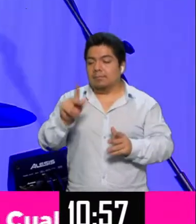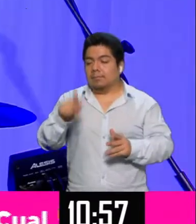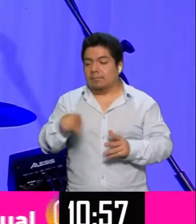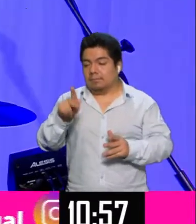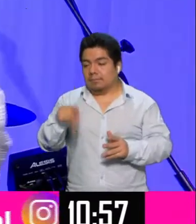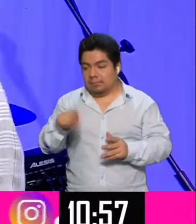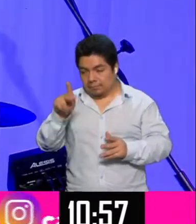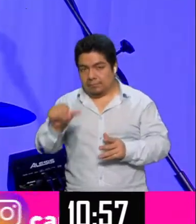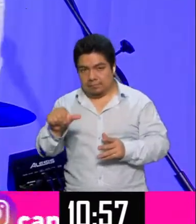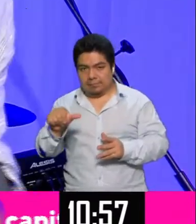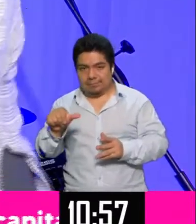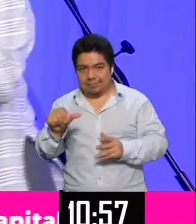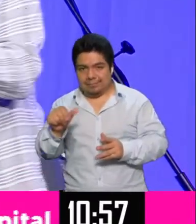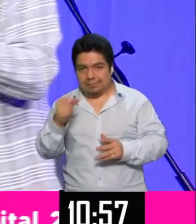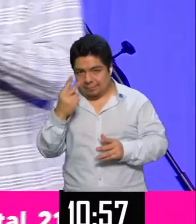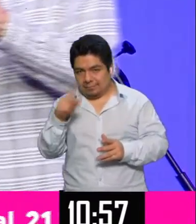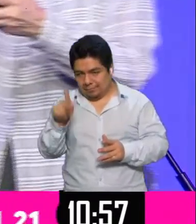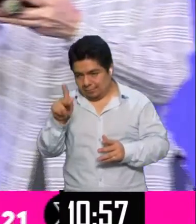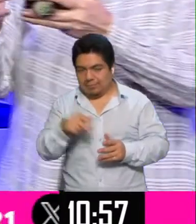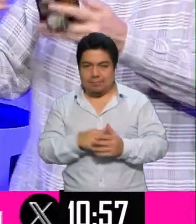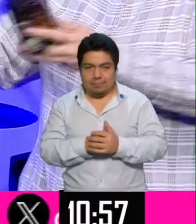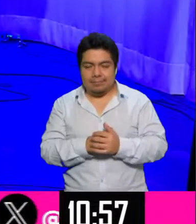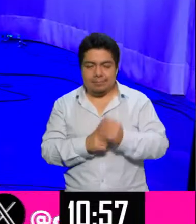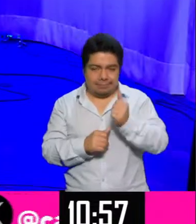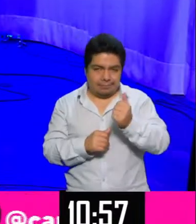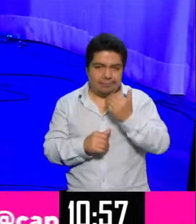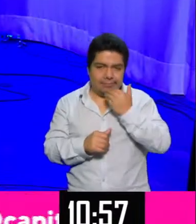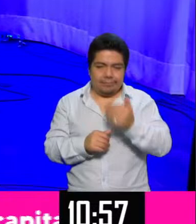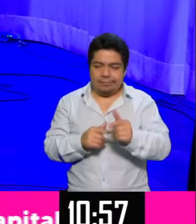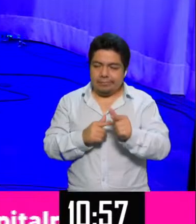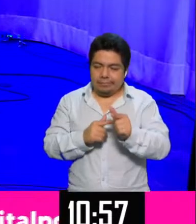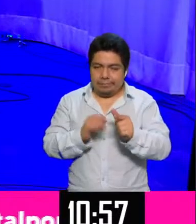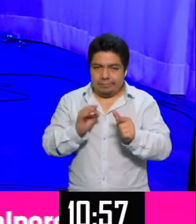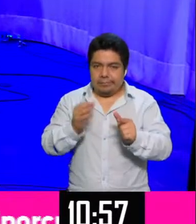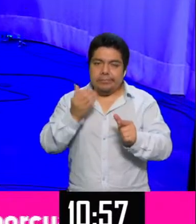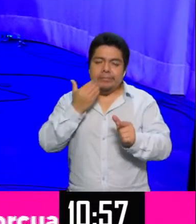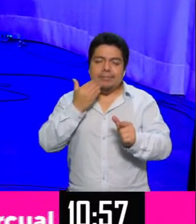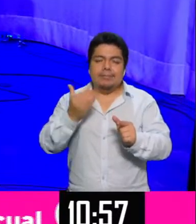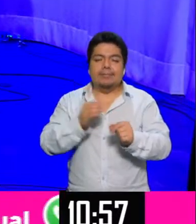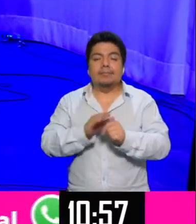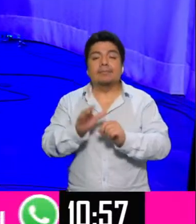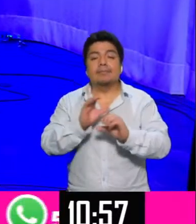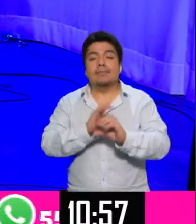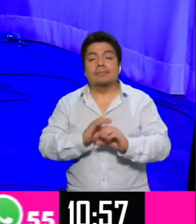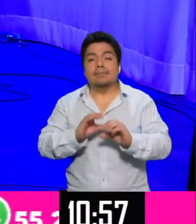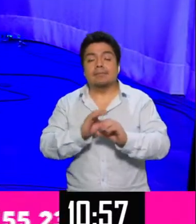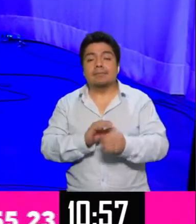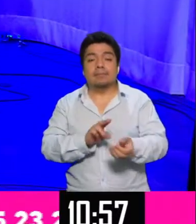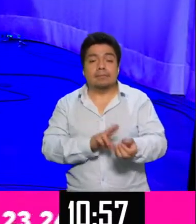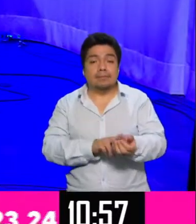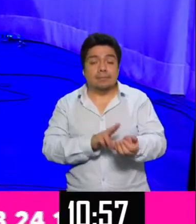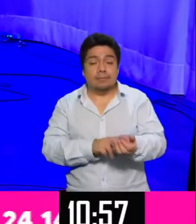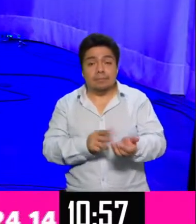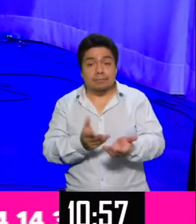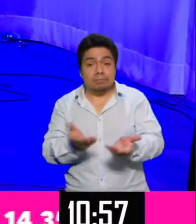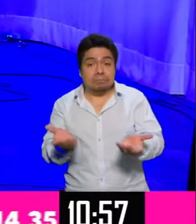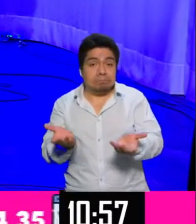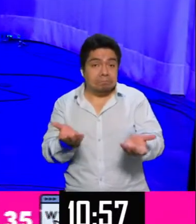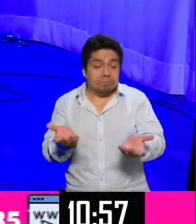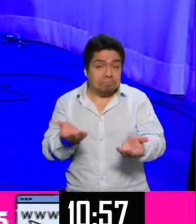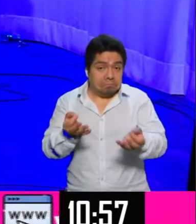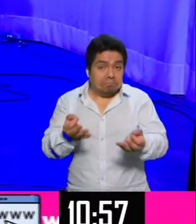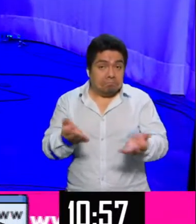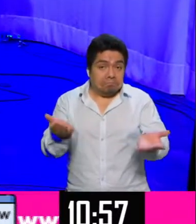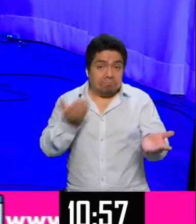Maca.oficial. Maca.oficial para seguir, Ahí. porque está súper chido. ¿Con qué Muchísimas rolita y con gracias. qué ritmo nos despedimos? Pues digo, para que esté acá